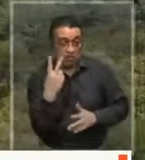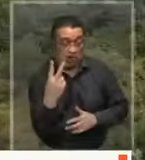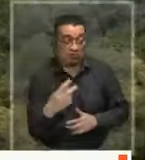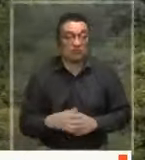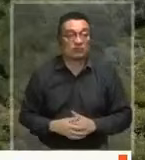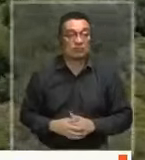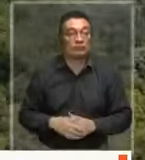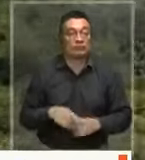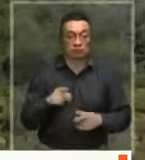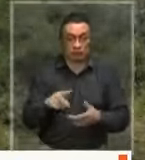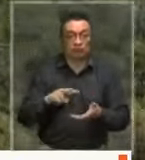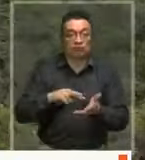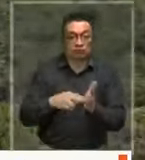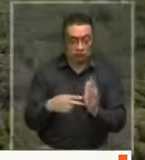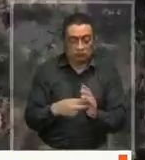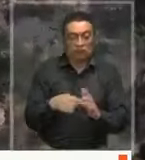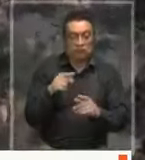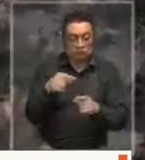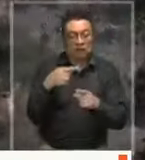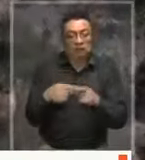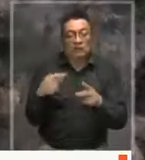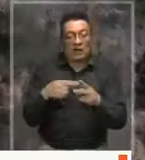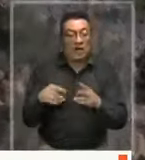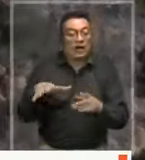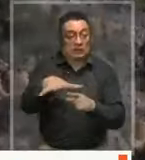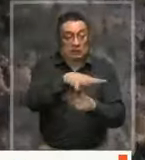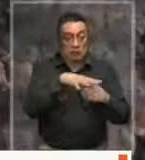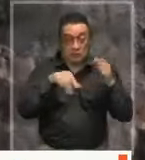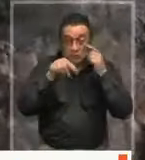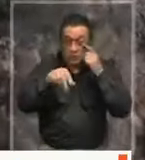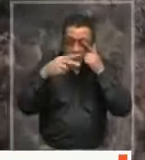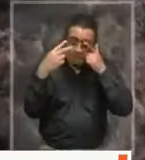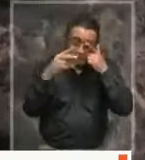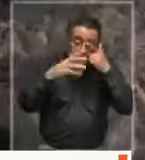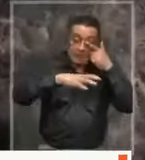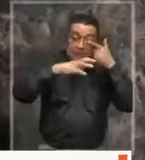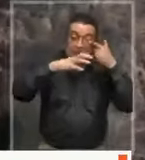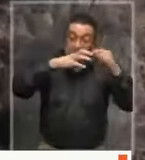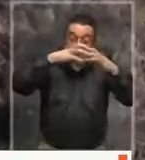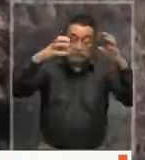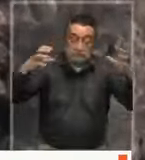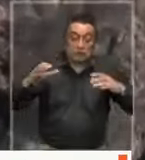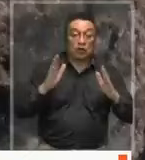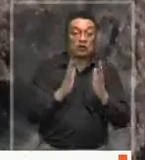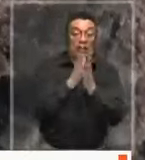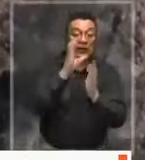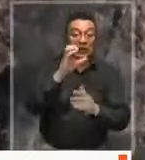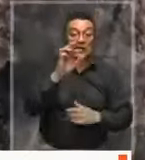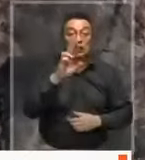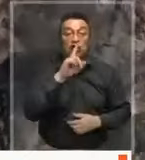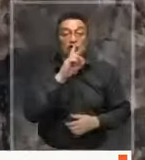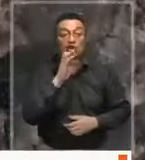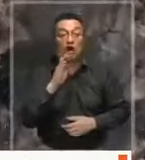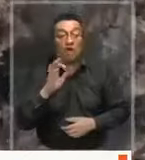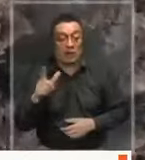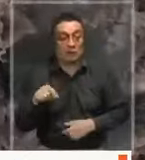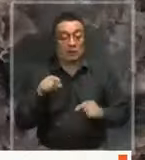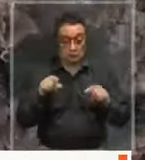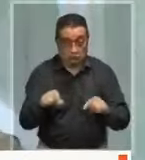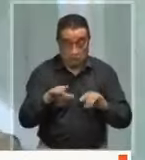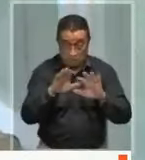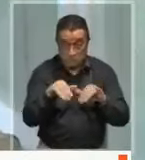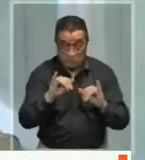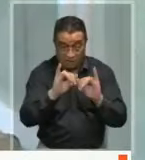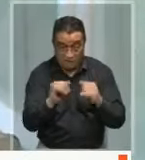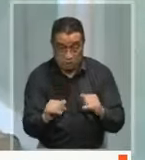inicio, el preocupante resumen de la crítica situación que vive el Cerro San Cristóbal. Ellos tienen un modus operandi que